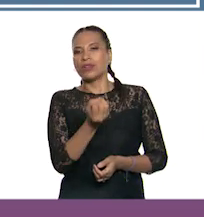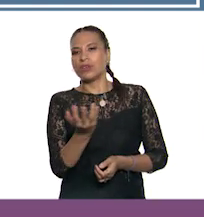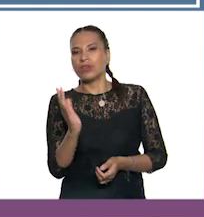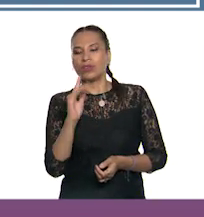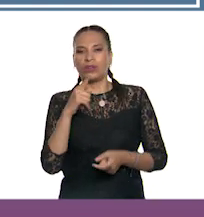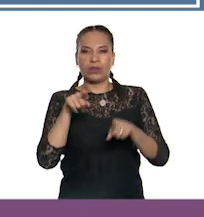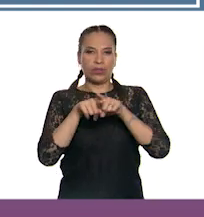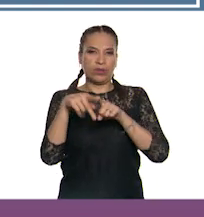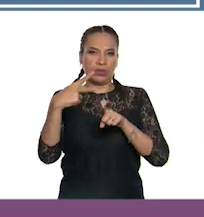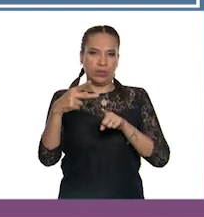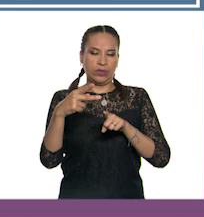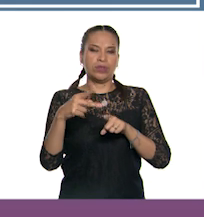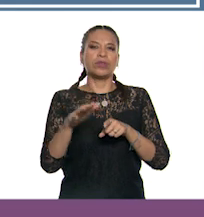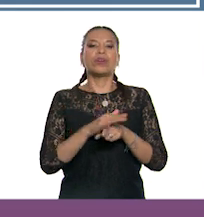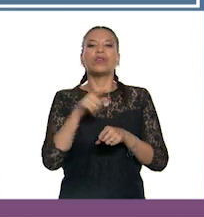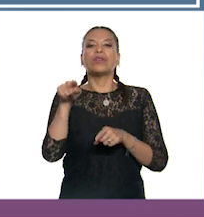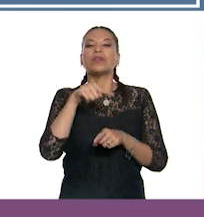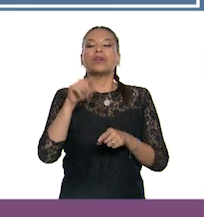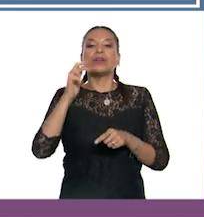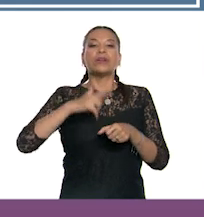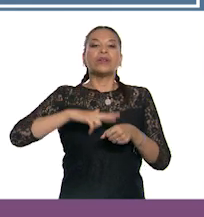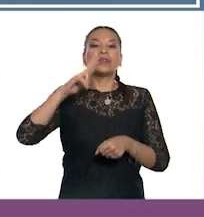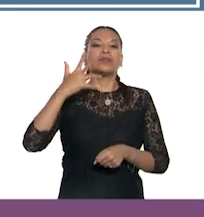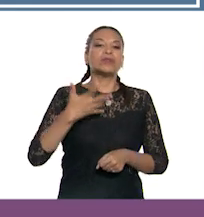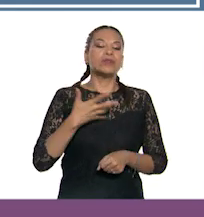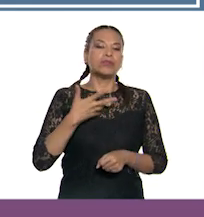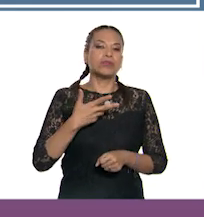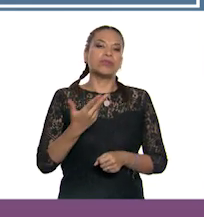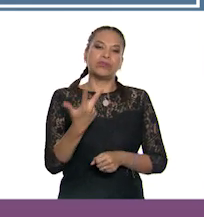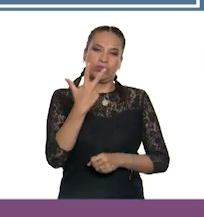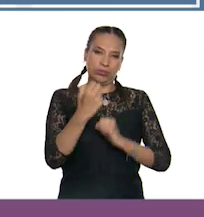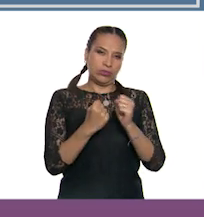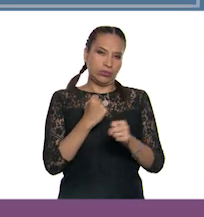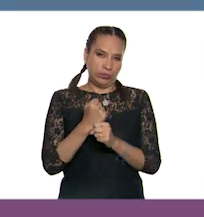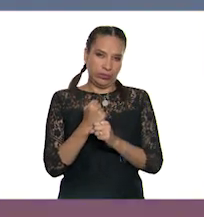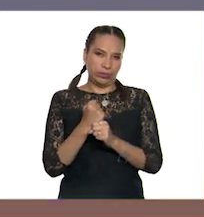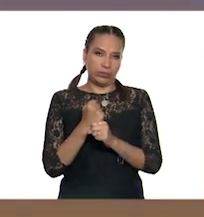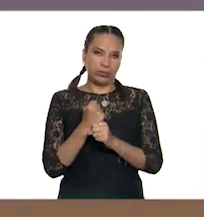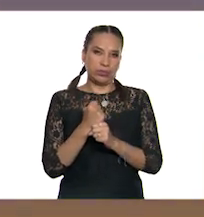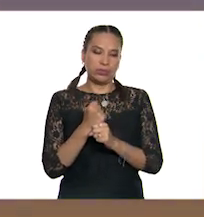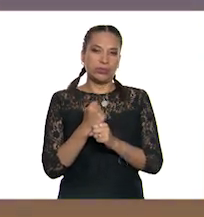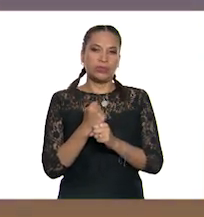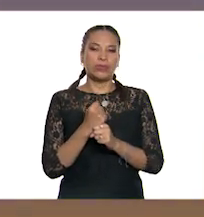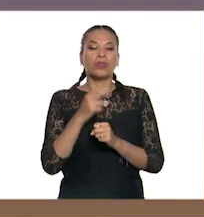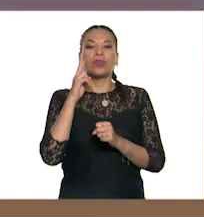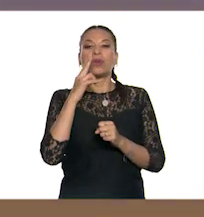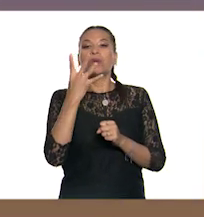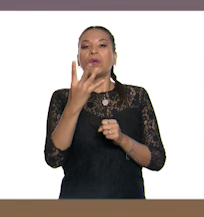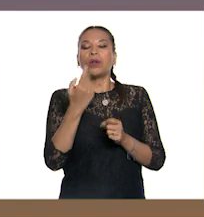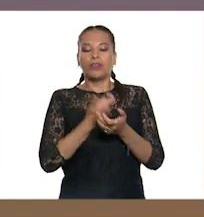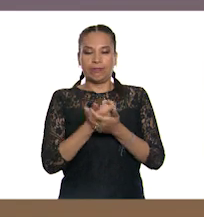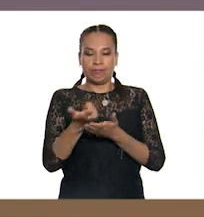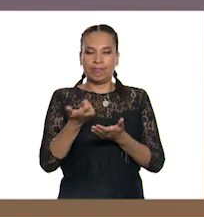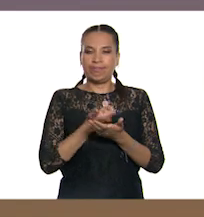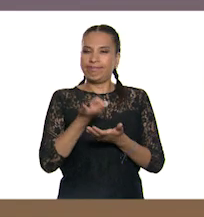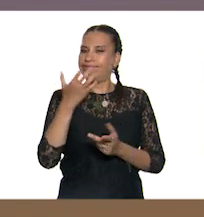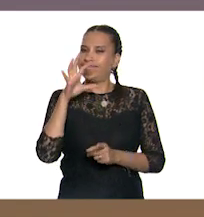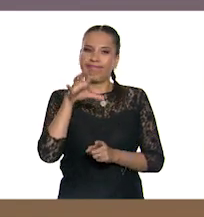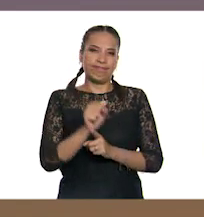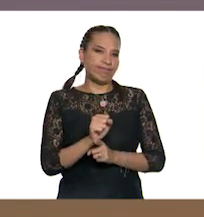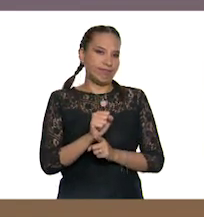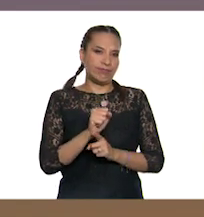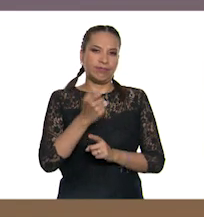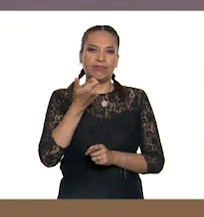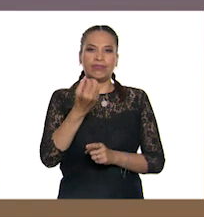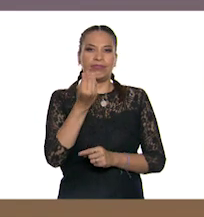niñas, hermanos suyos, de los que el mayor contaba apenas 8 años. Viendo que 4 reales al día no bastaban para